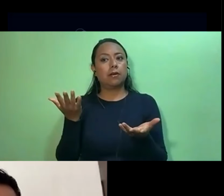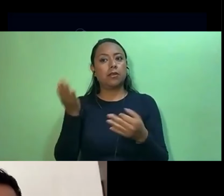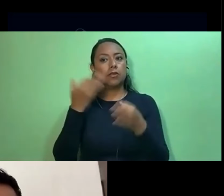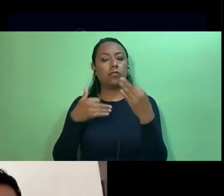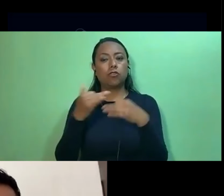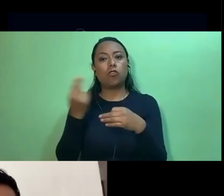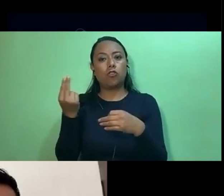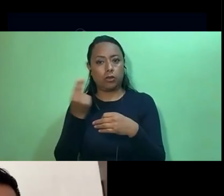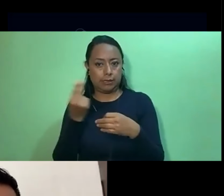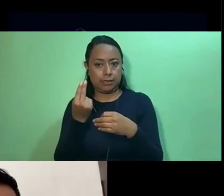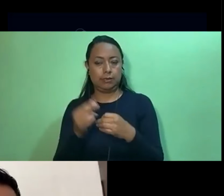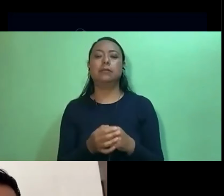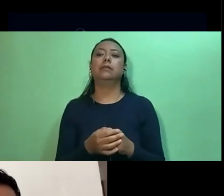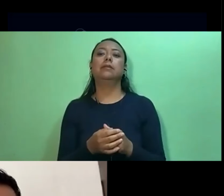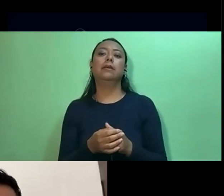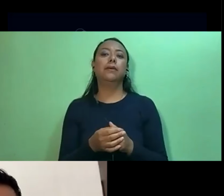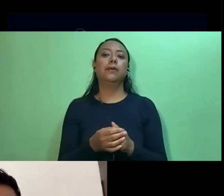pertinentes.